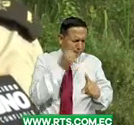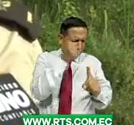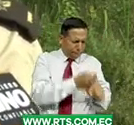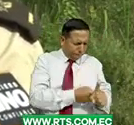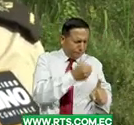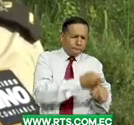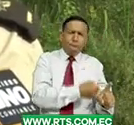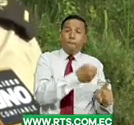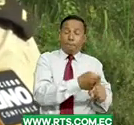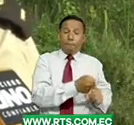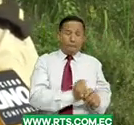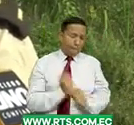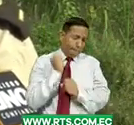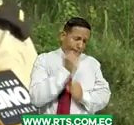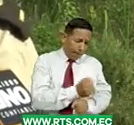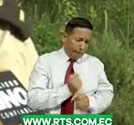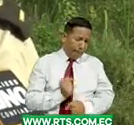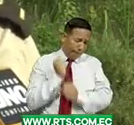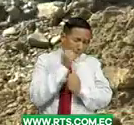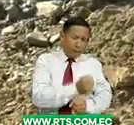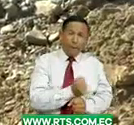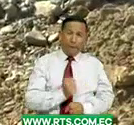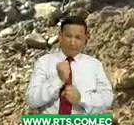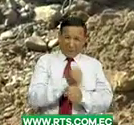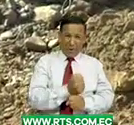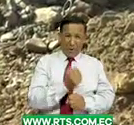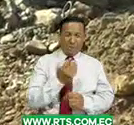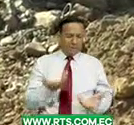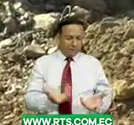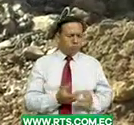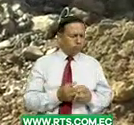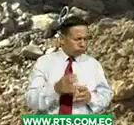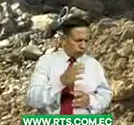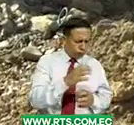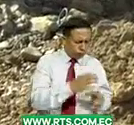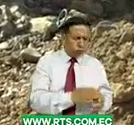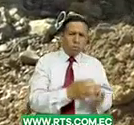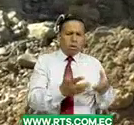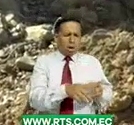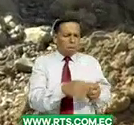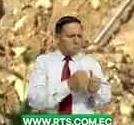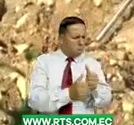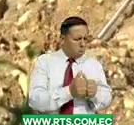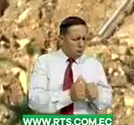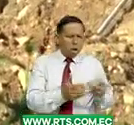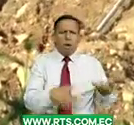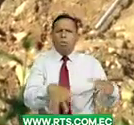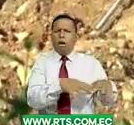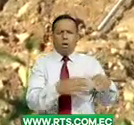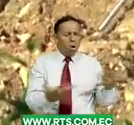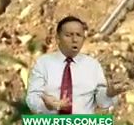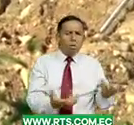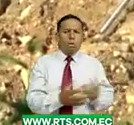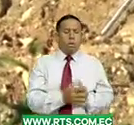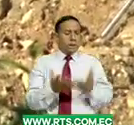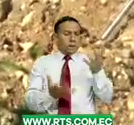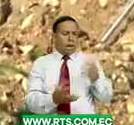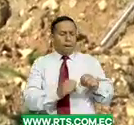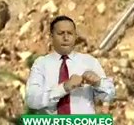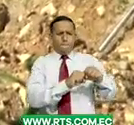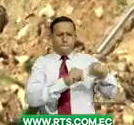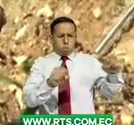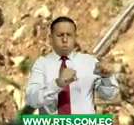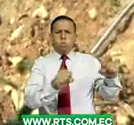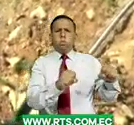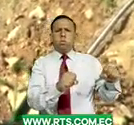profundidad realizando las acciones mineras, y que ahí había ocurrido algún percance en el cual se da algún tipo de explosión o